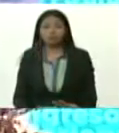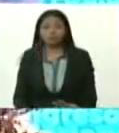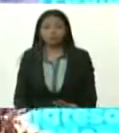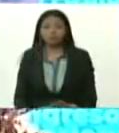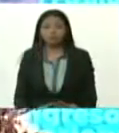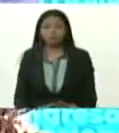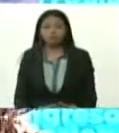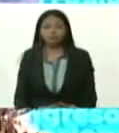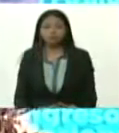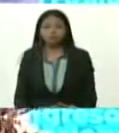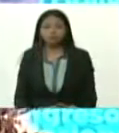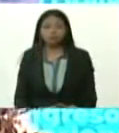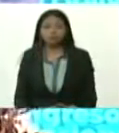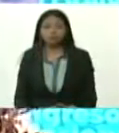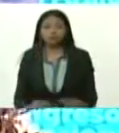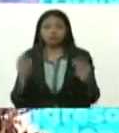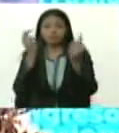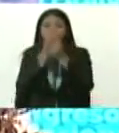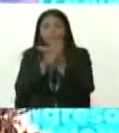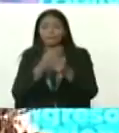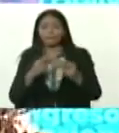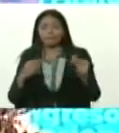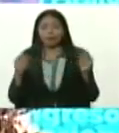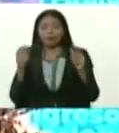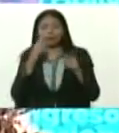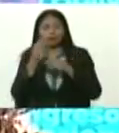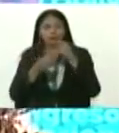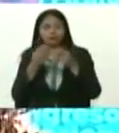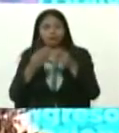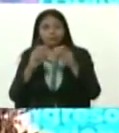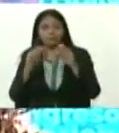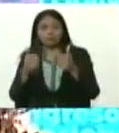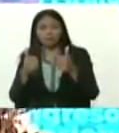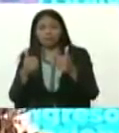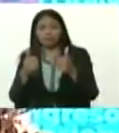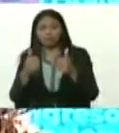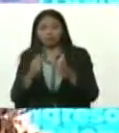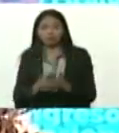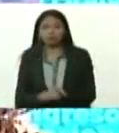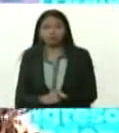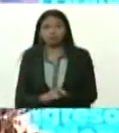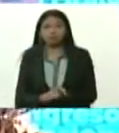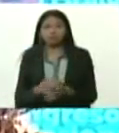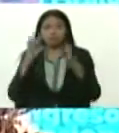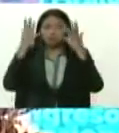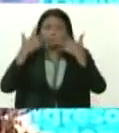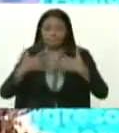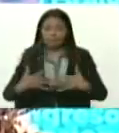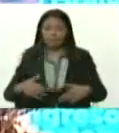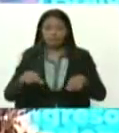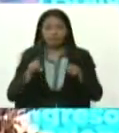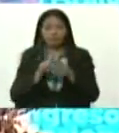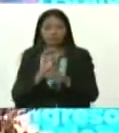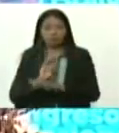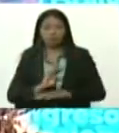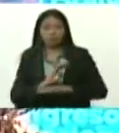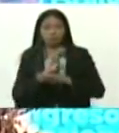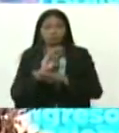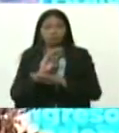que me han proporcionado, me han bañado de